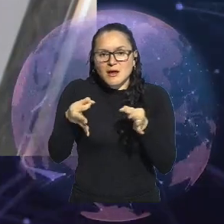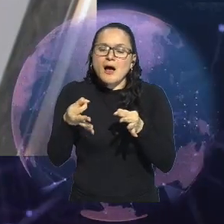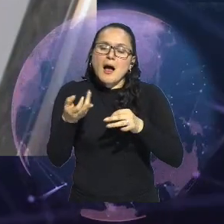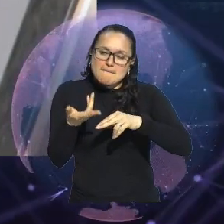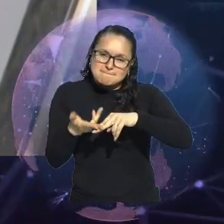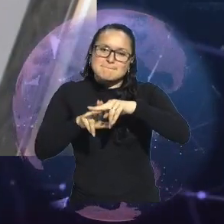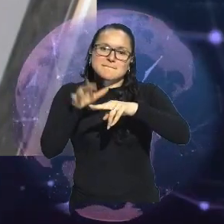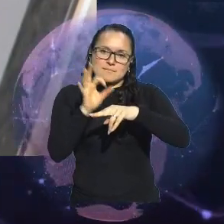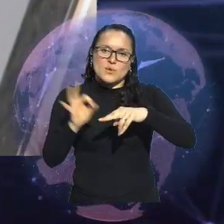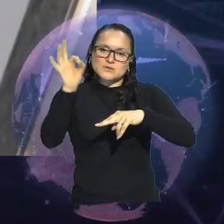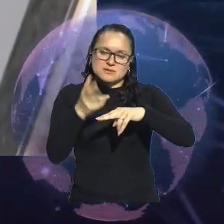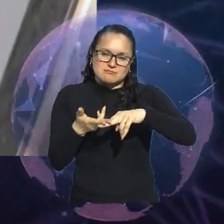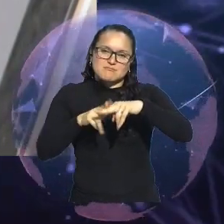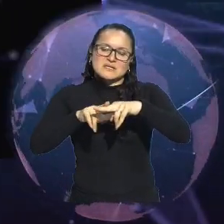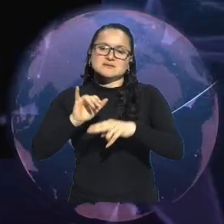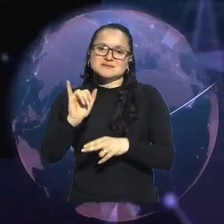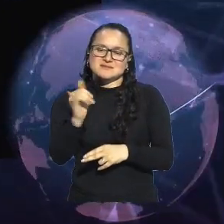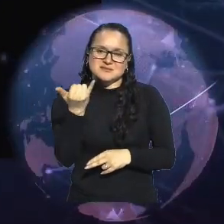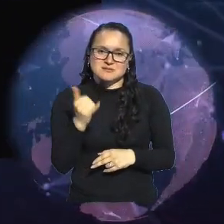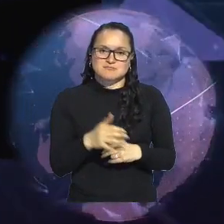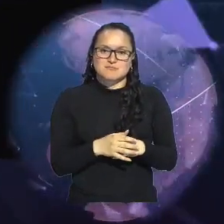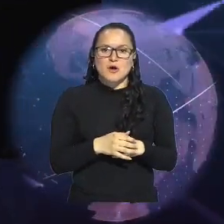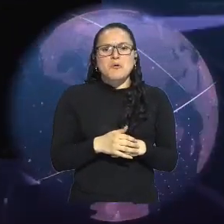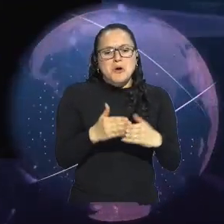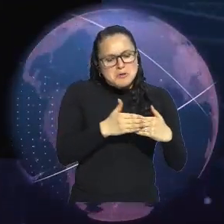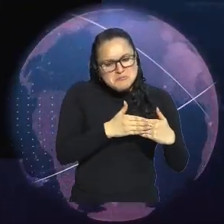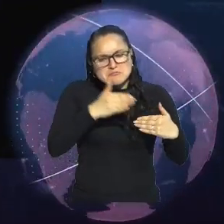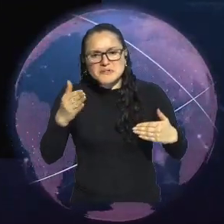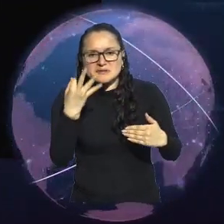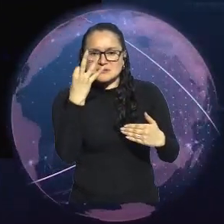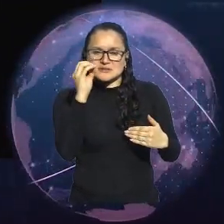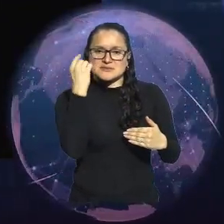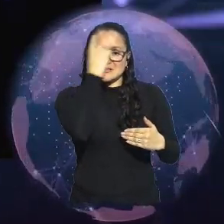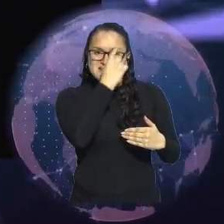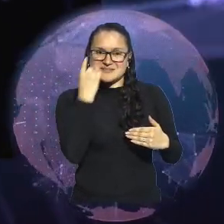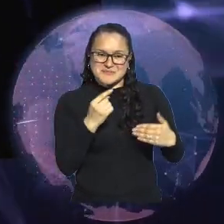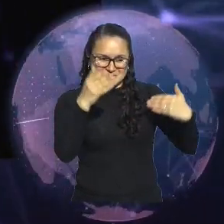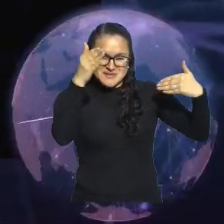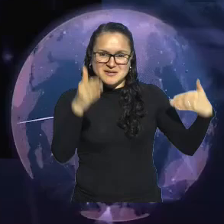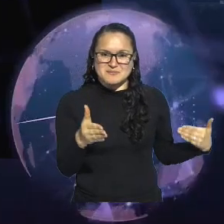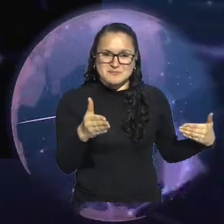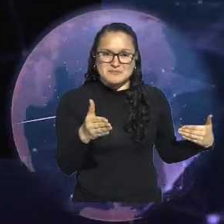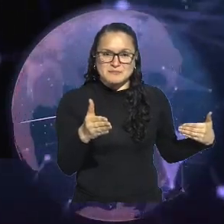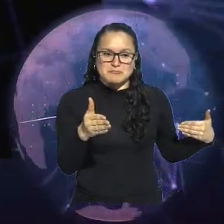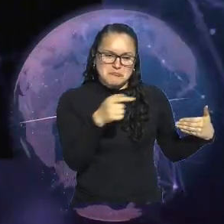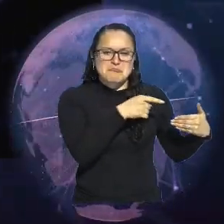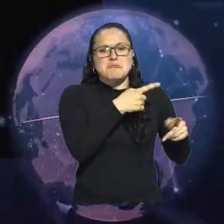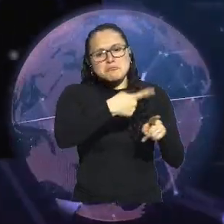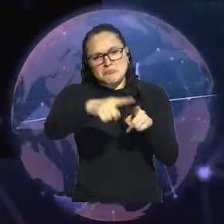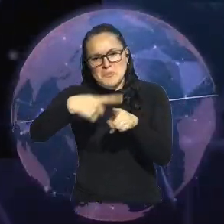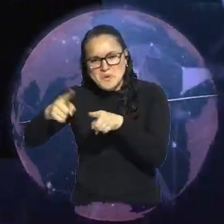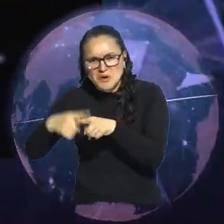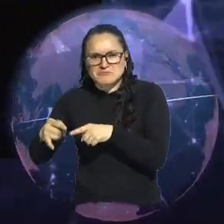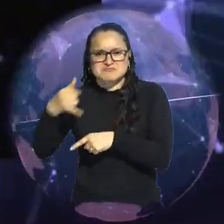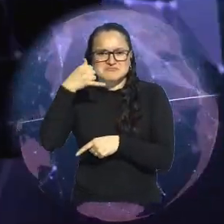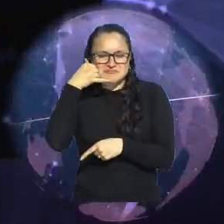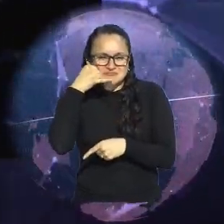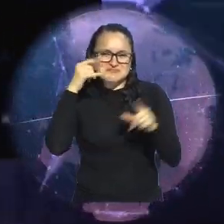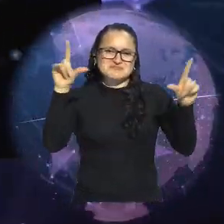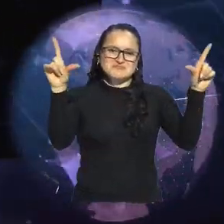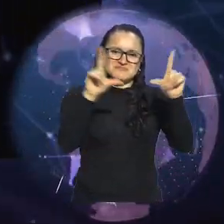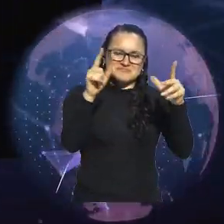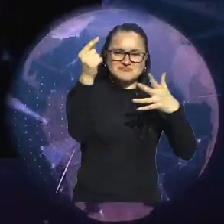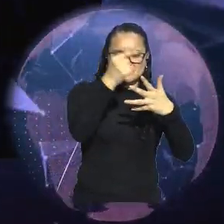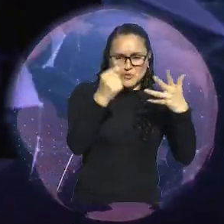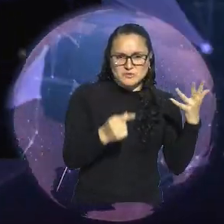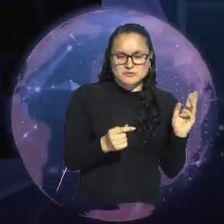ampliando su vigencia hasta el 30 de septiembre de 2020 para todos los servicios de telecomunicaciones así las